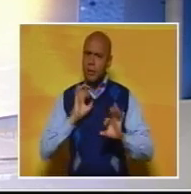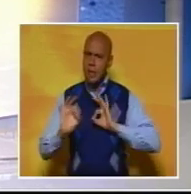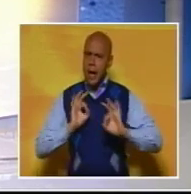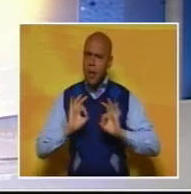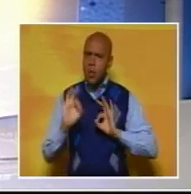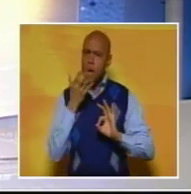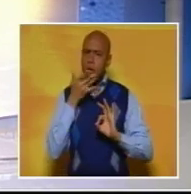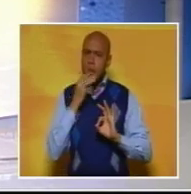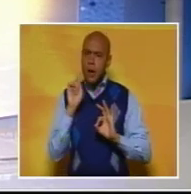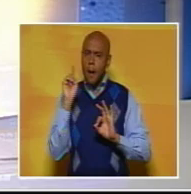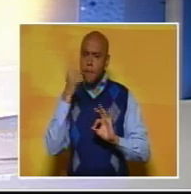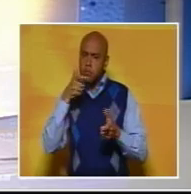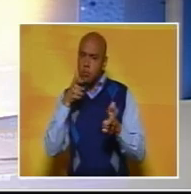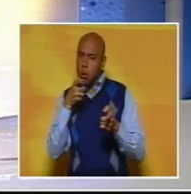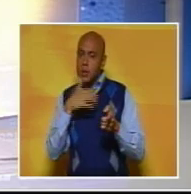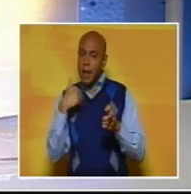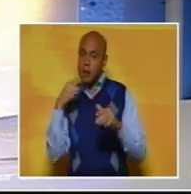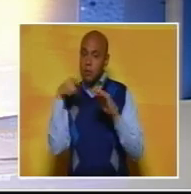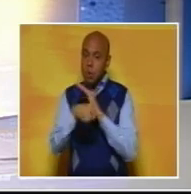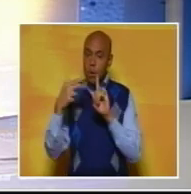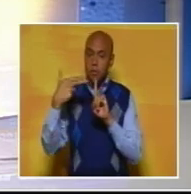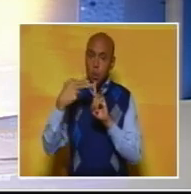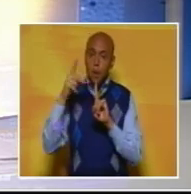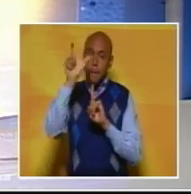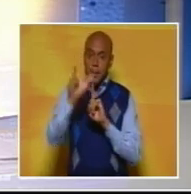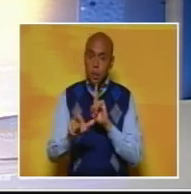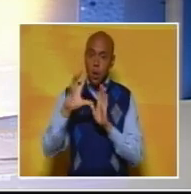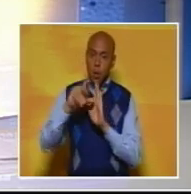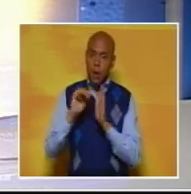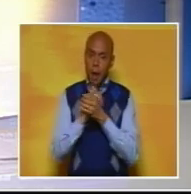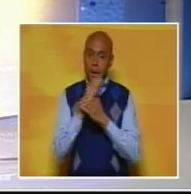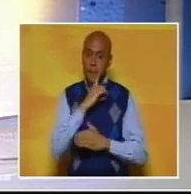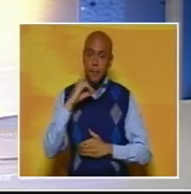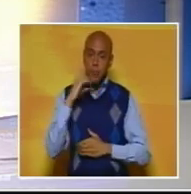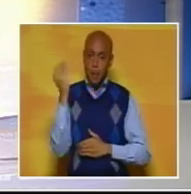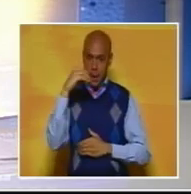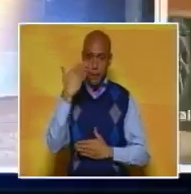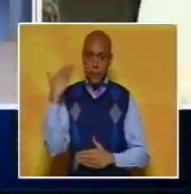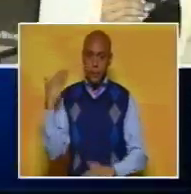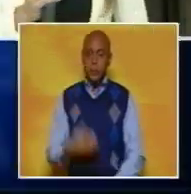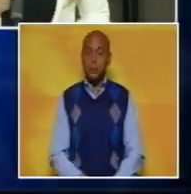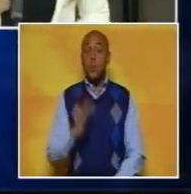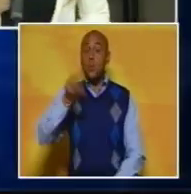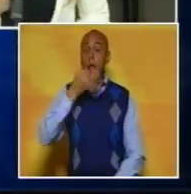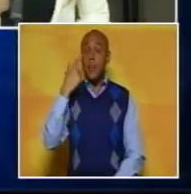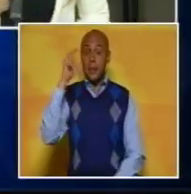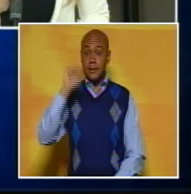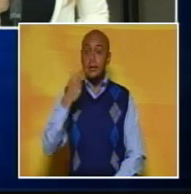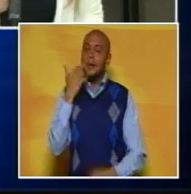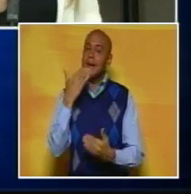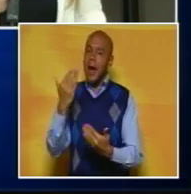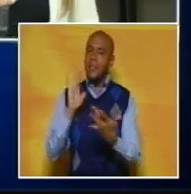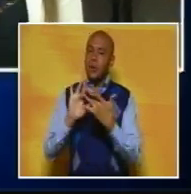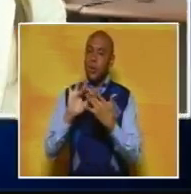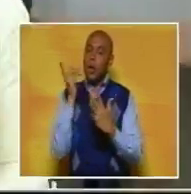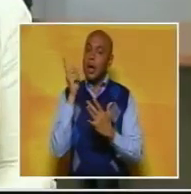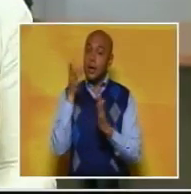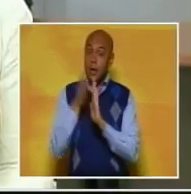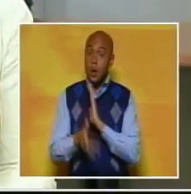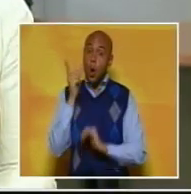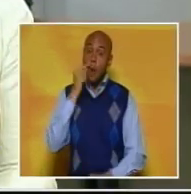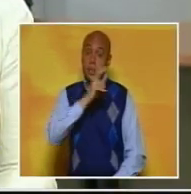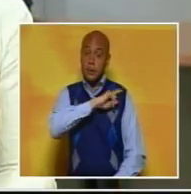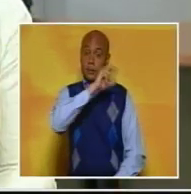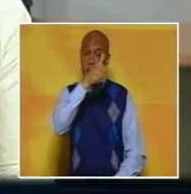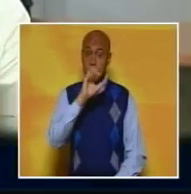policial para perpetrar un secuestro. Diana Martínez con los detalles. Adelante, Diana. Muy buenas tardes, gracias por el contacto. El director del Cuerpo de